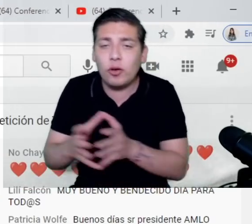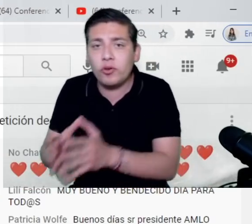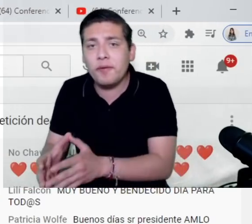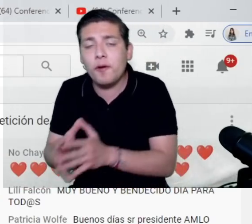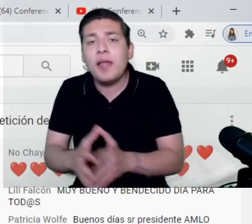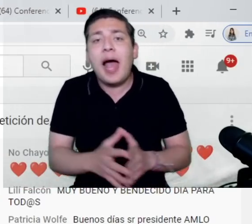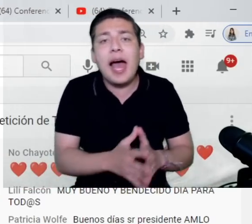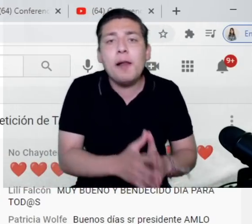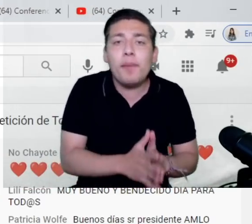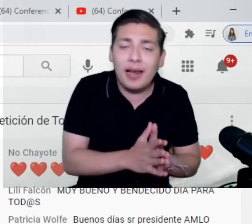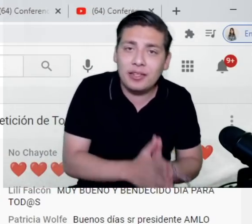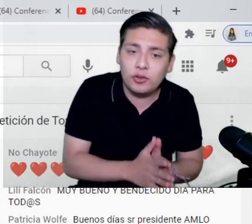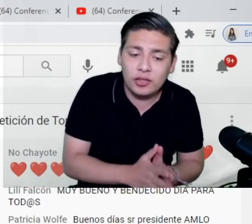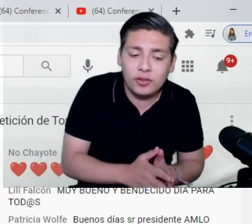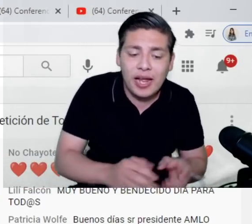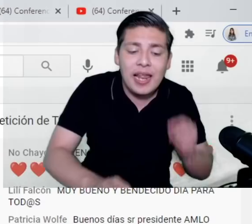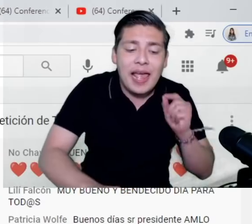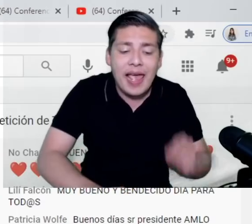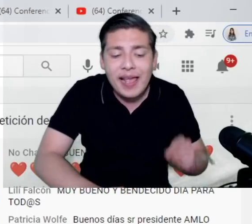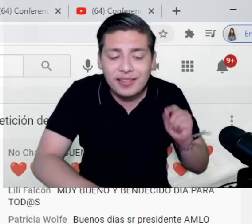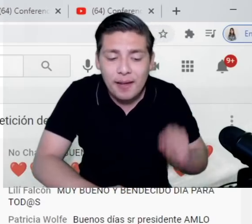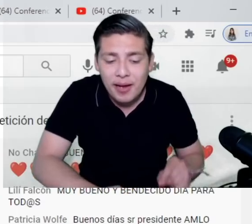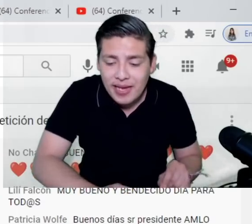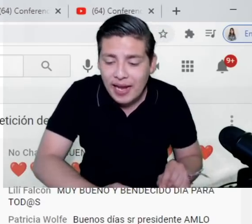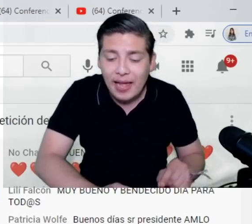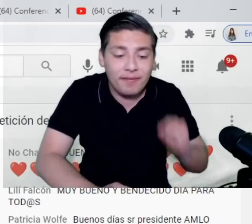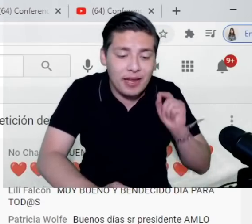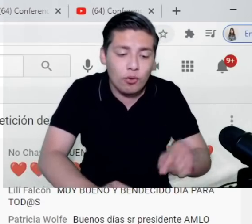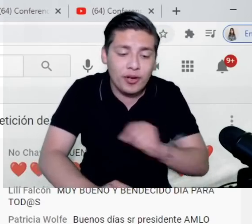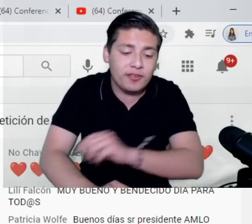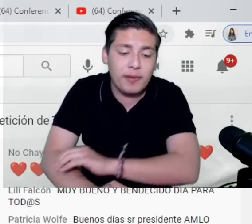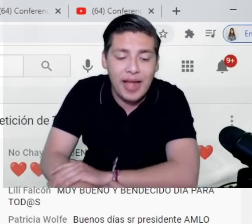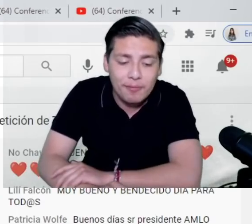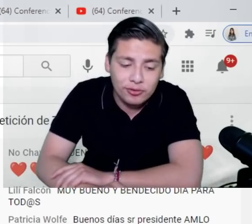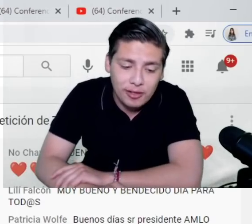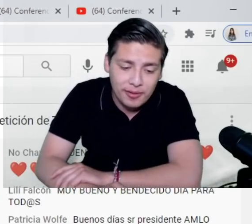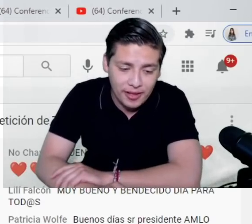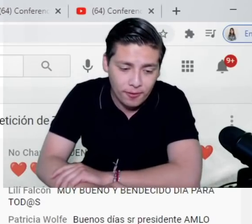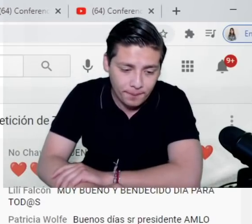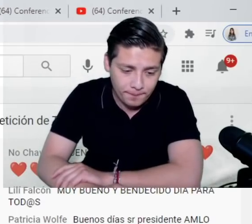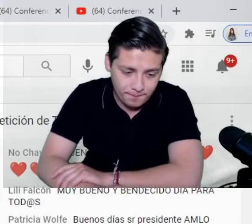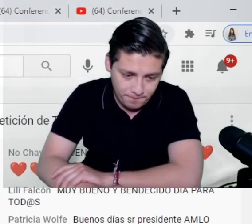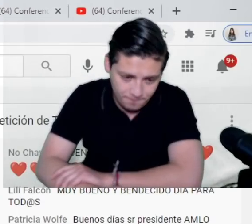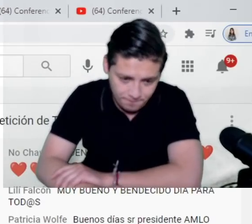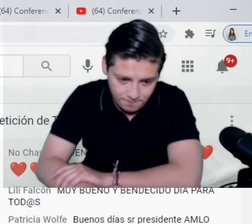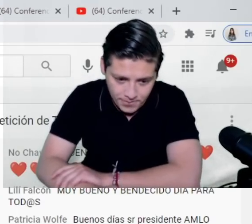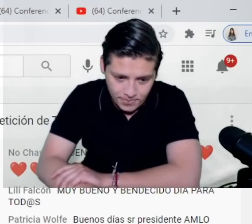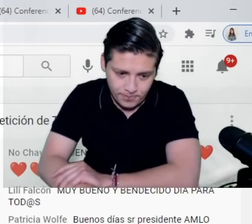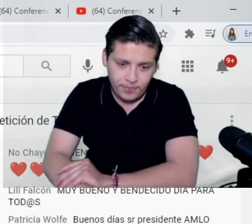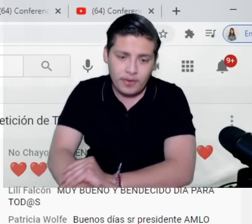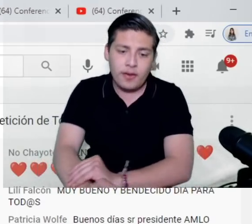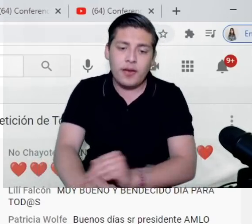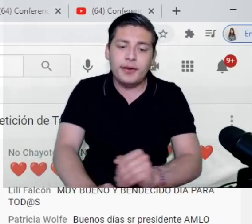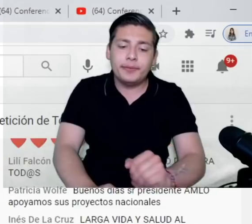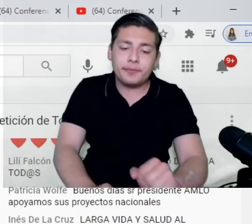de su arribo al Palacio Nacional esta mañana de lunes. Veamos el video.